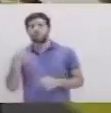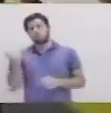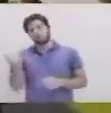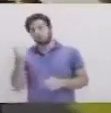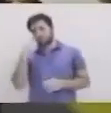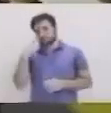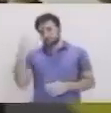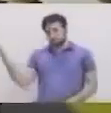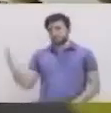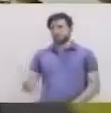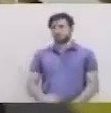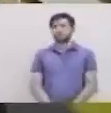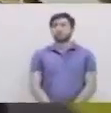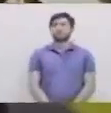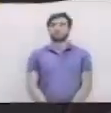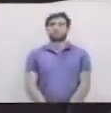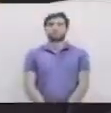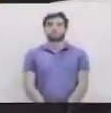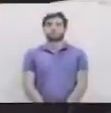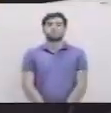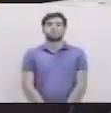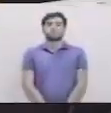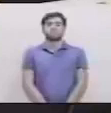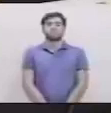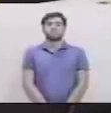¿Sí? Estamos listos.